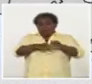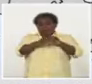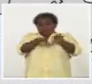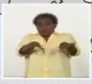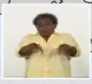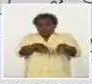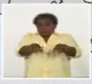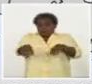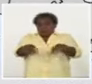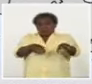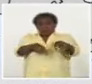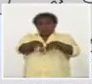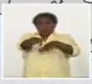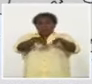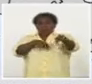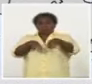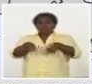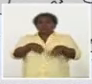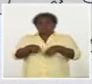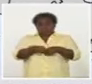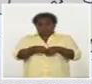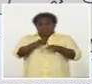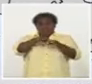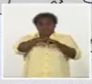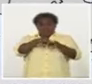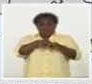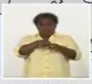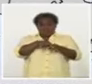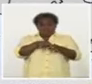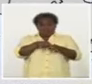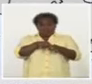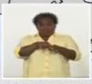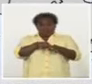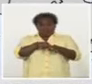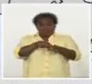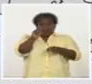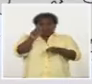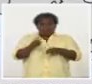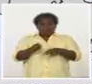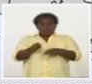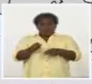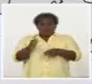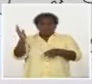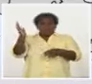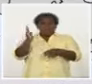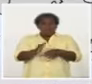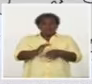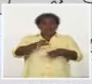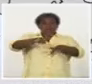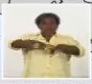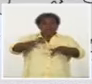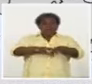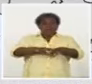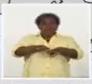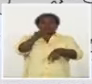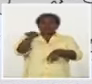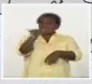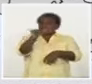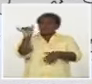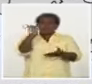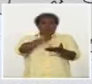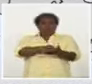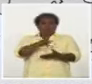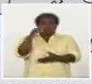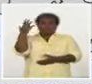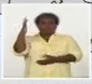La isla consideran importado cualquiera que vaya, aunque sea de La Habana, vaya. Realmente ellos toman un grupo de medidas y es